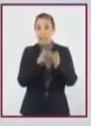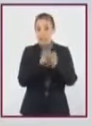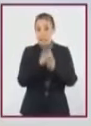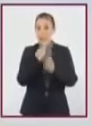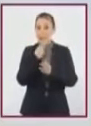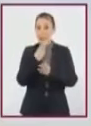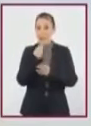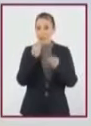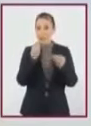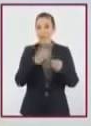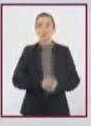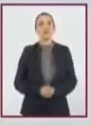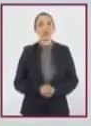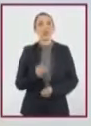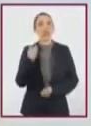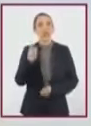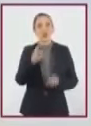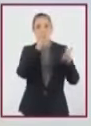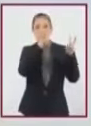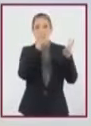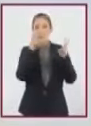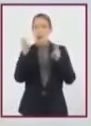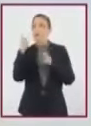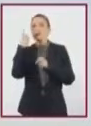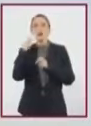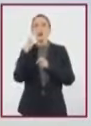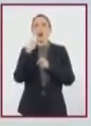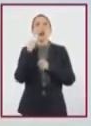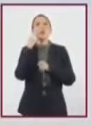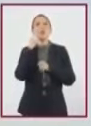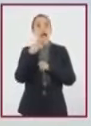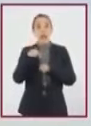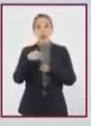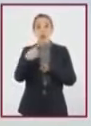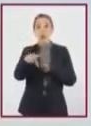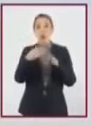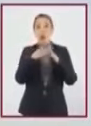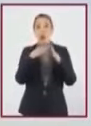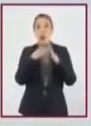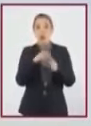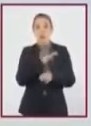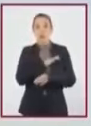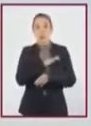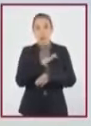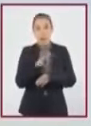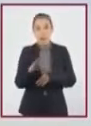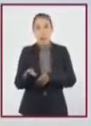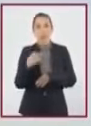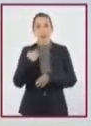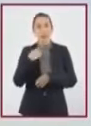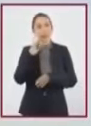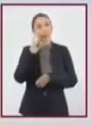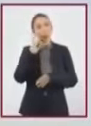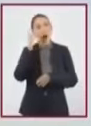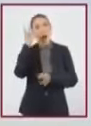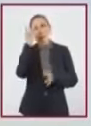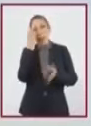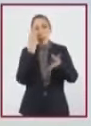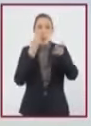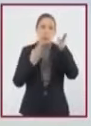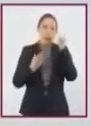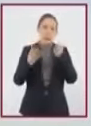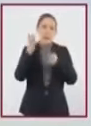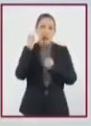útil, ya que los programas tienen la finalidad de que desde casa tengan la posibilidad de desarrollar